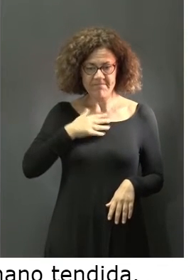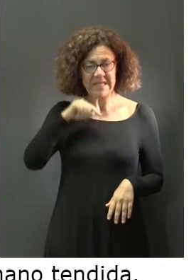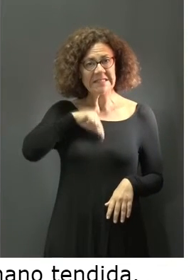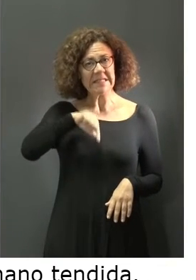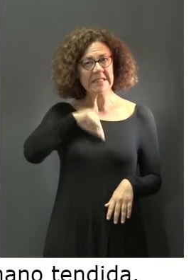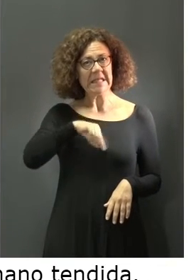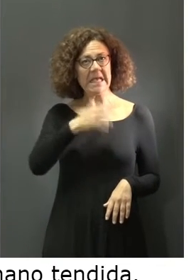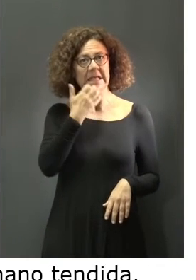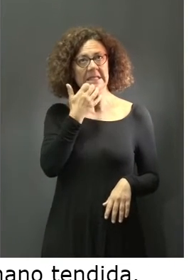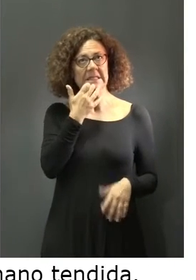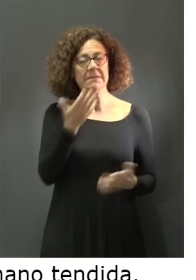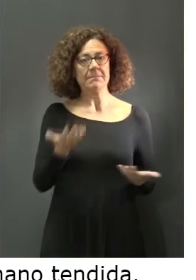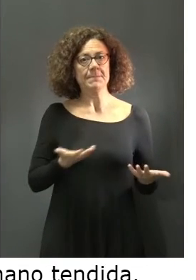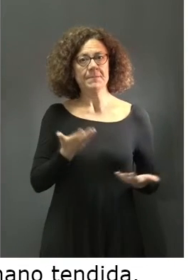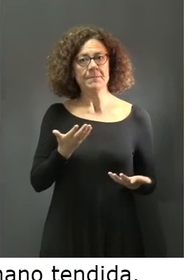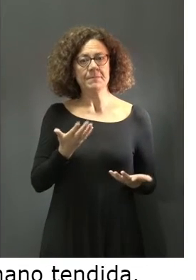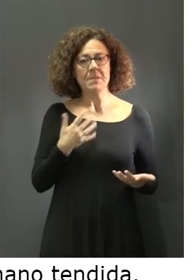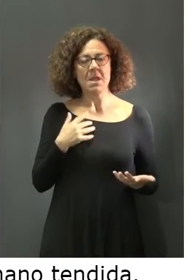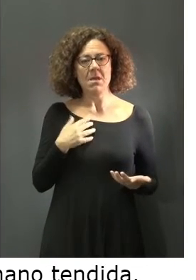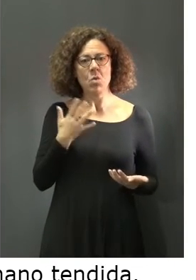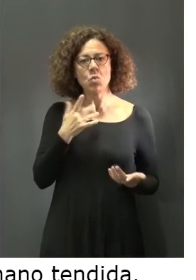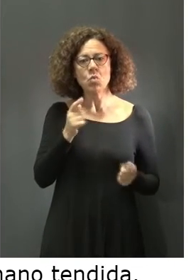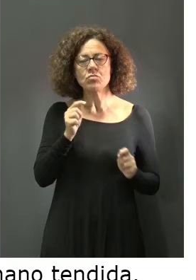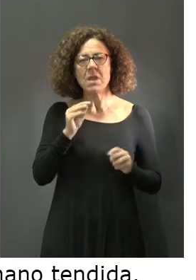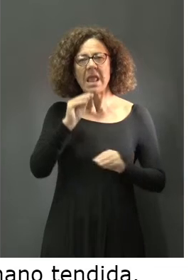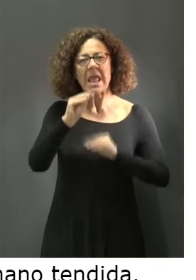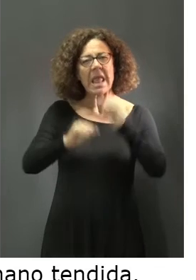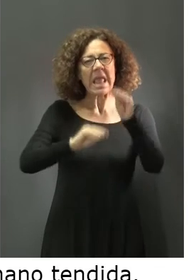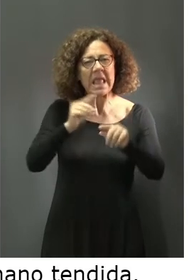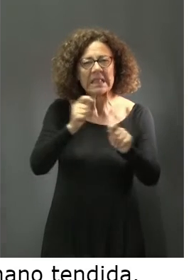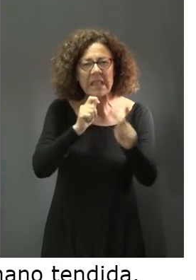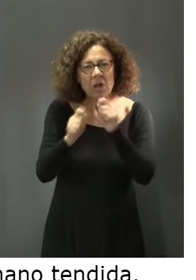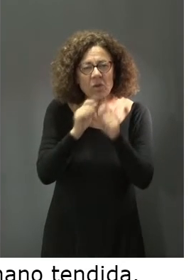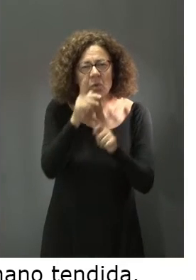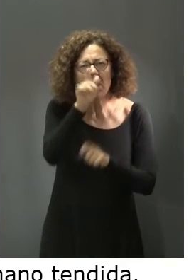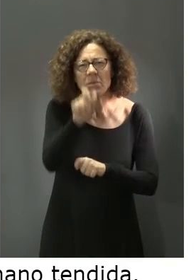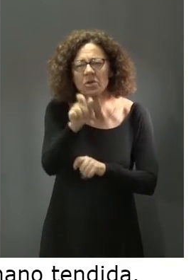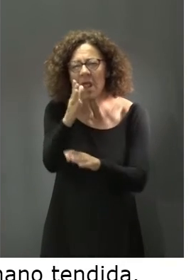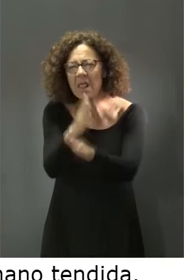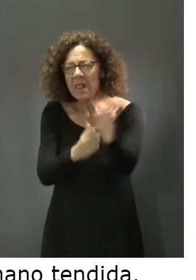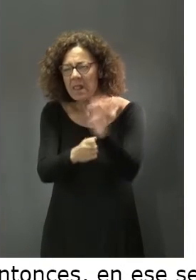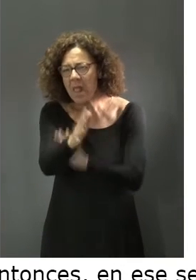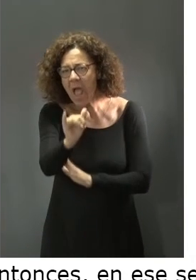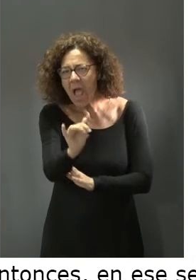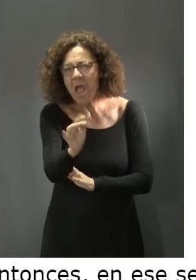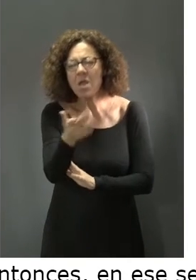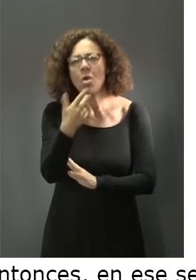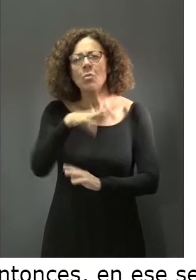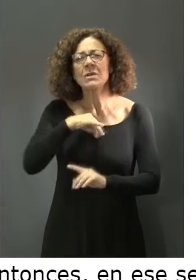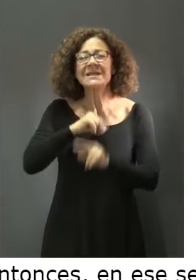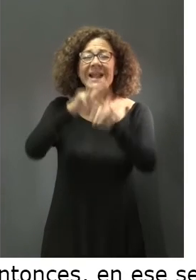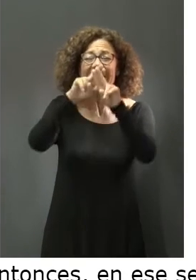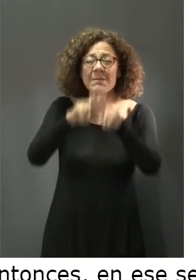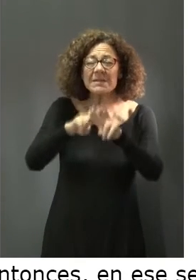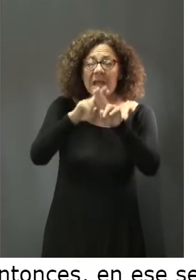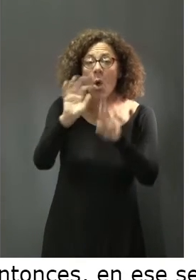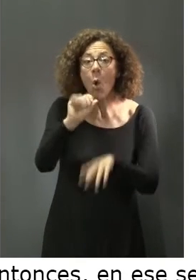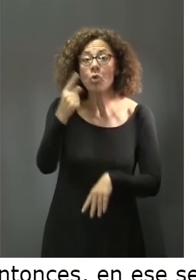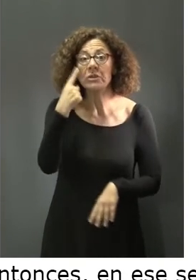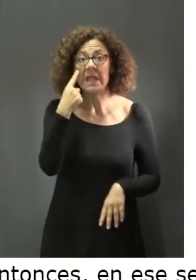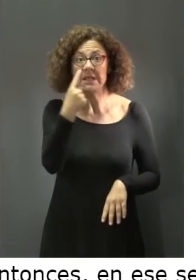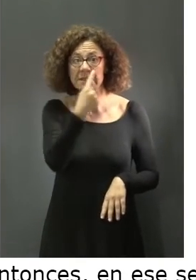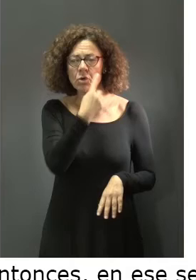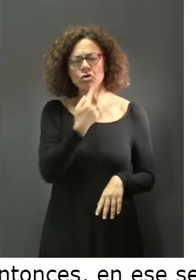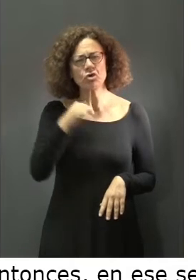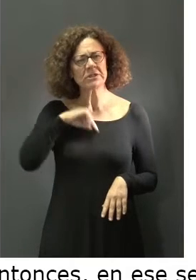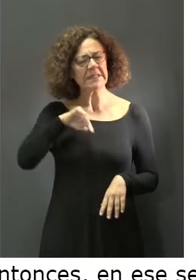cuando estaba en un interrogatorio de una persona con una discapacidad, ya fuera un investigado, fuera un testigo, sentía